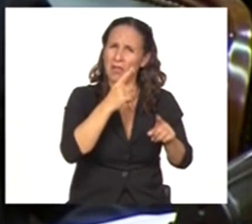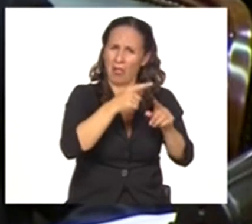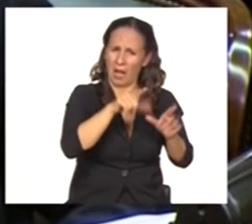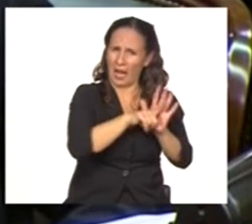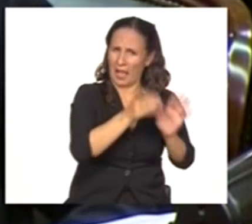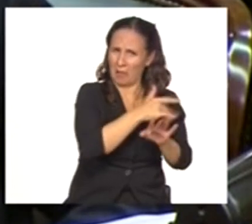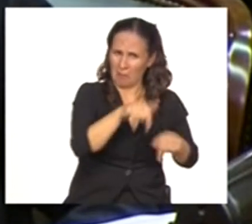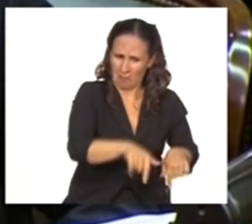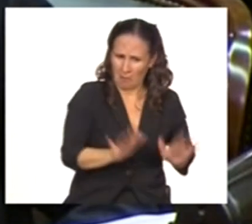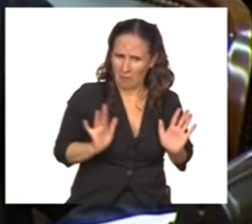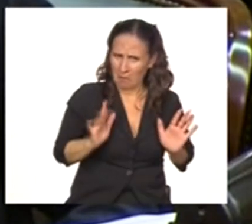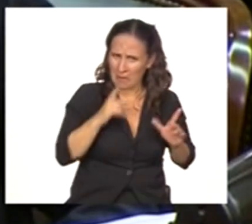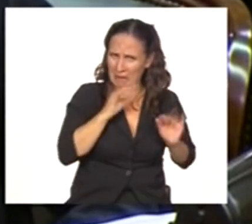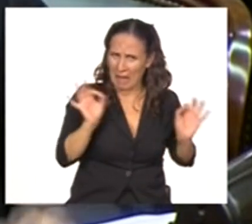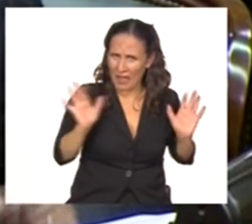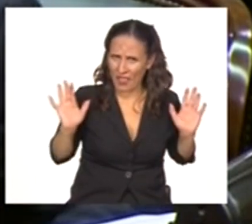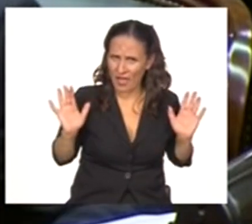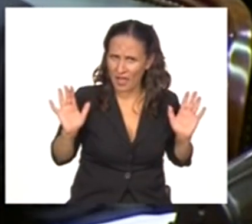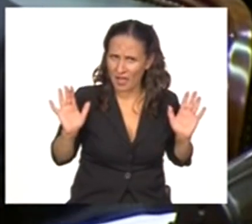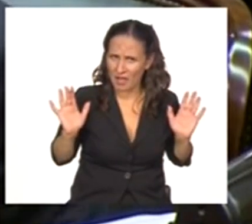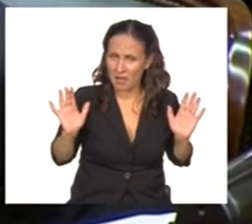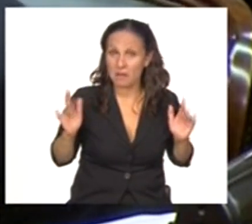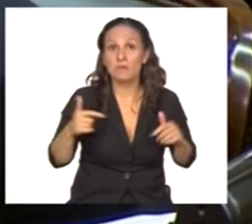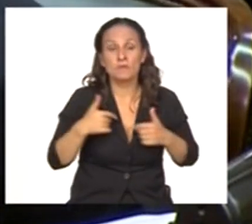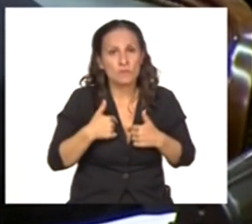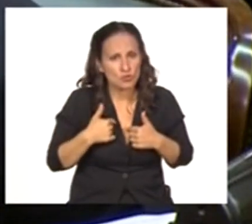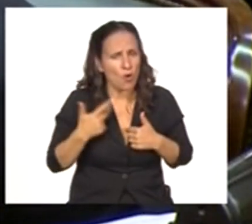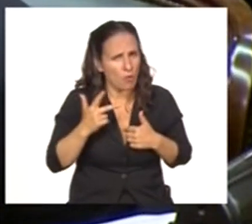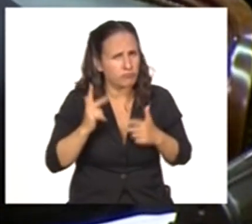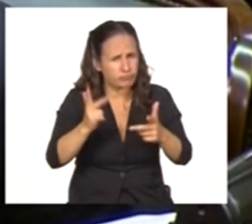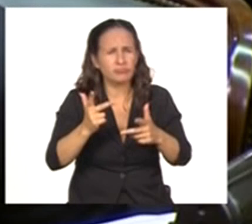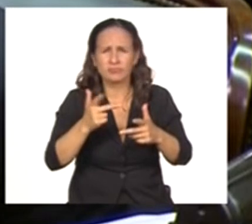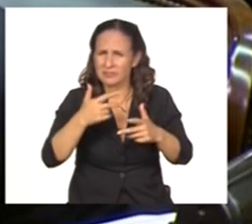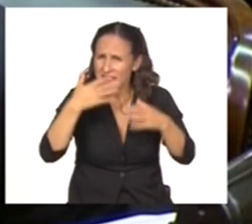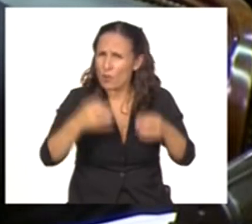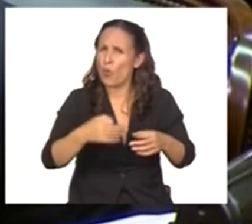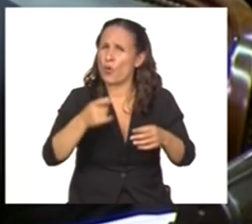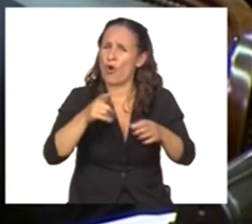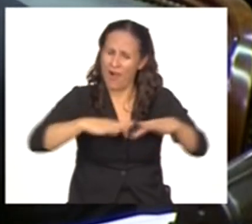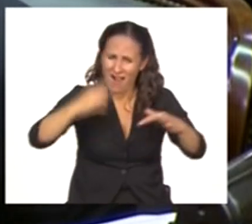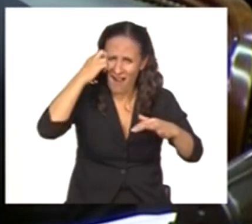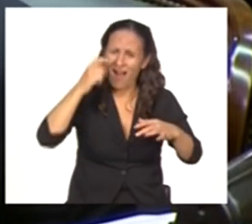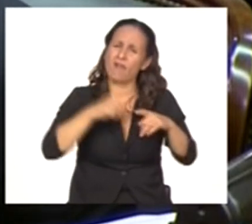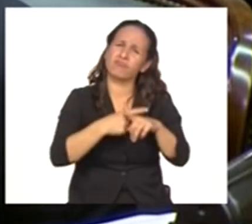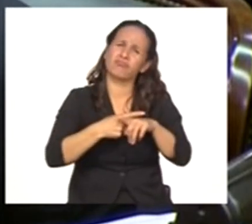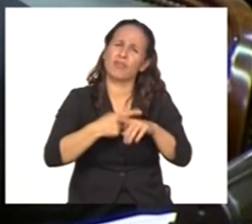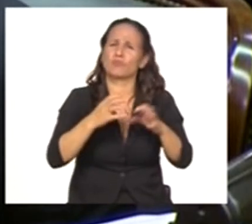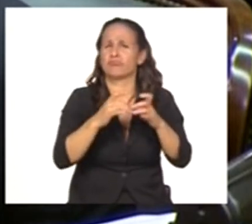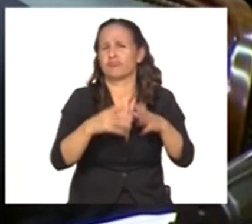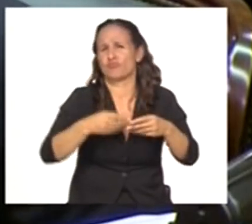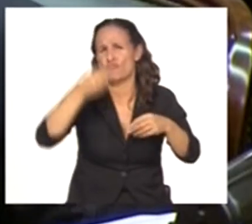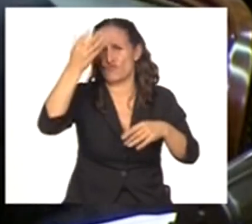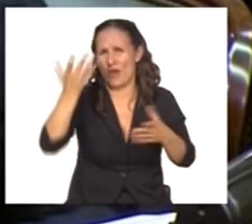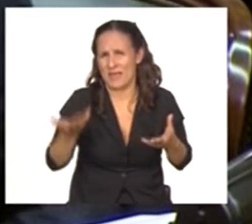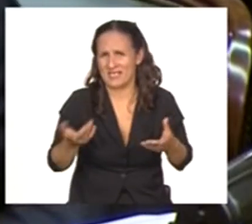ley. Y les puedo asegurar que en muchísimas discusiones que hemos tenido en este recinto,